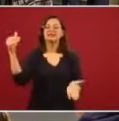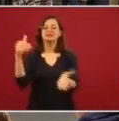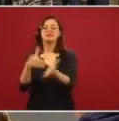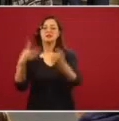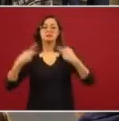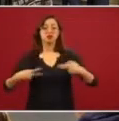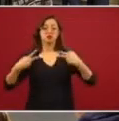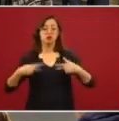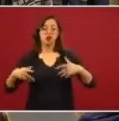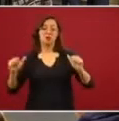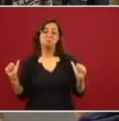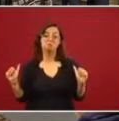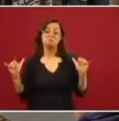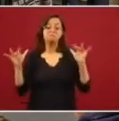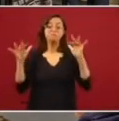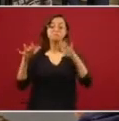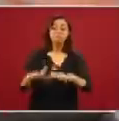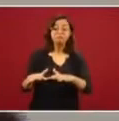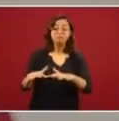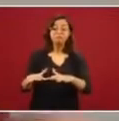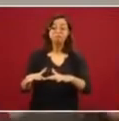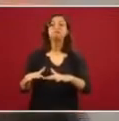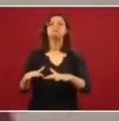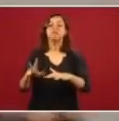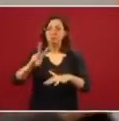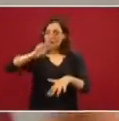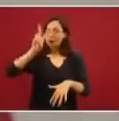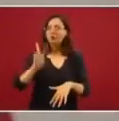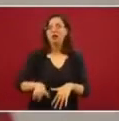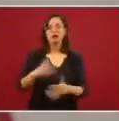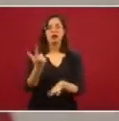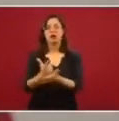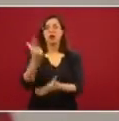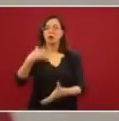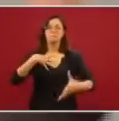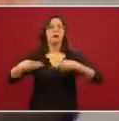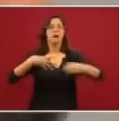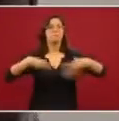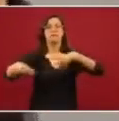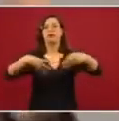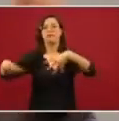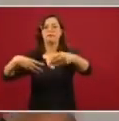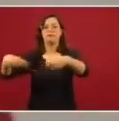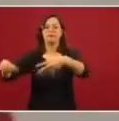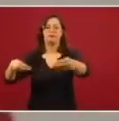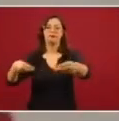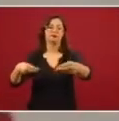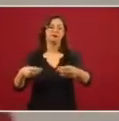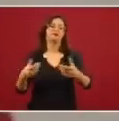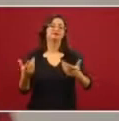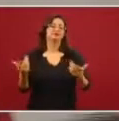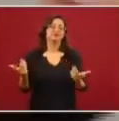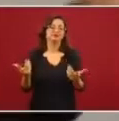reunidas para que hubiera un impulso sostenido de la epidemia obviamente esto por individuo